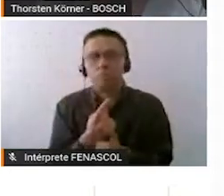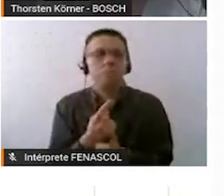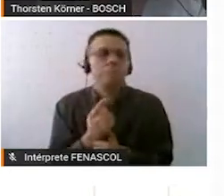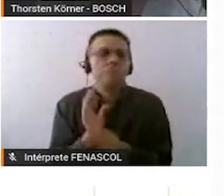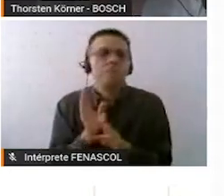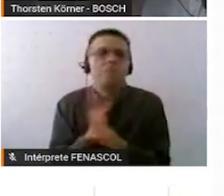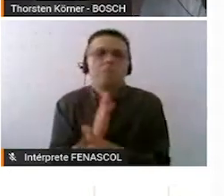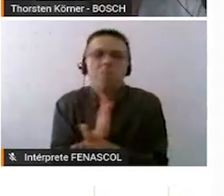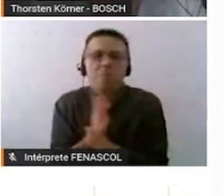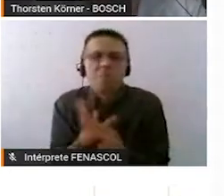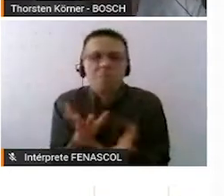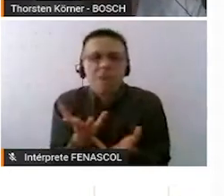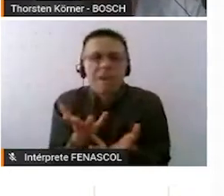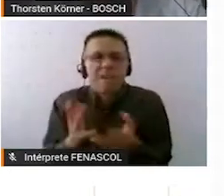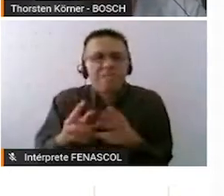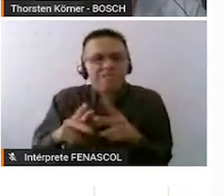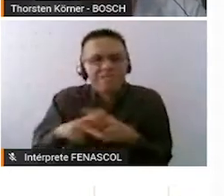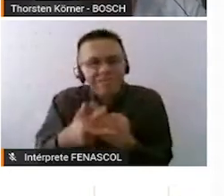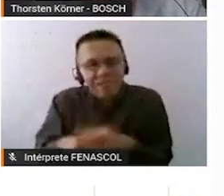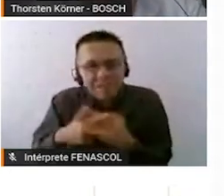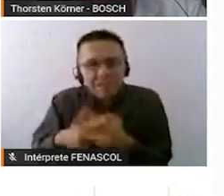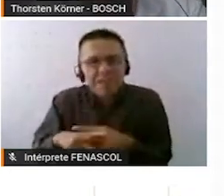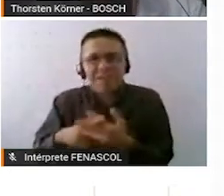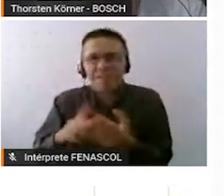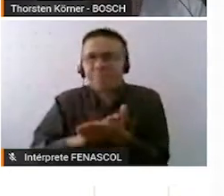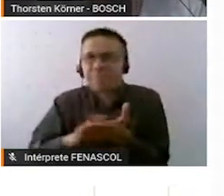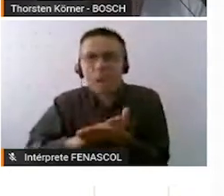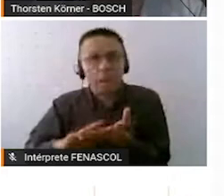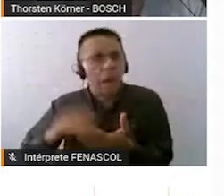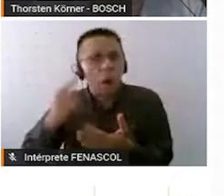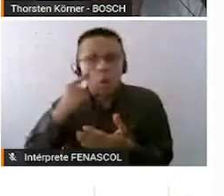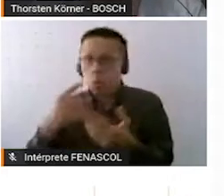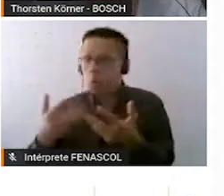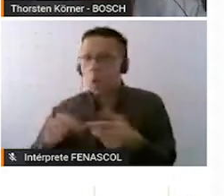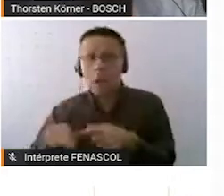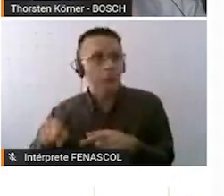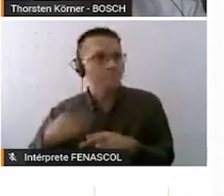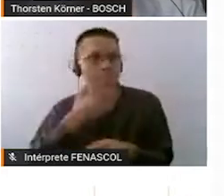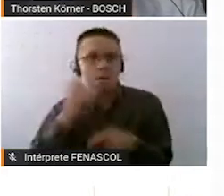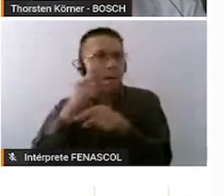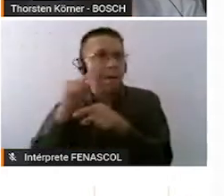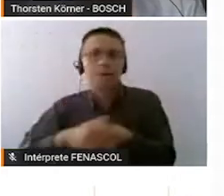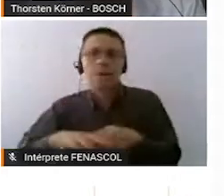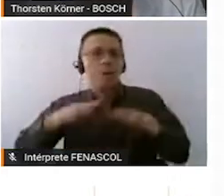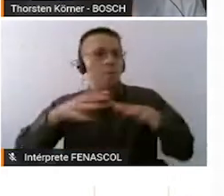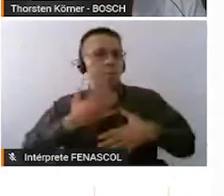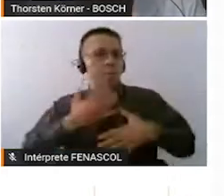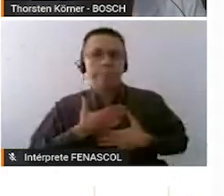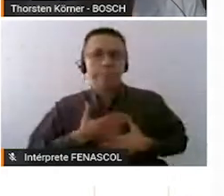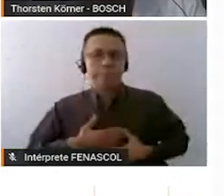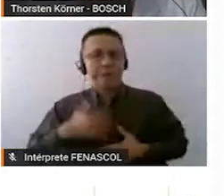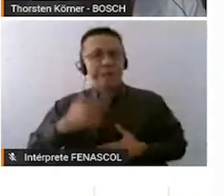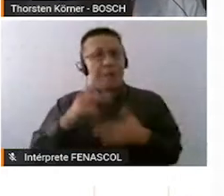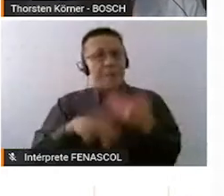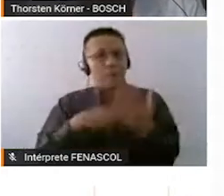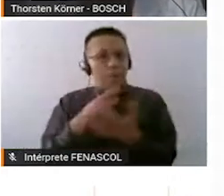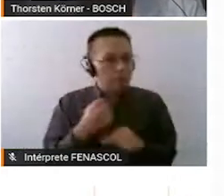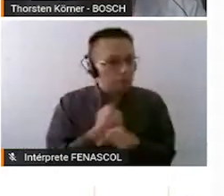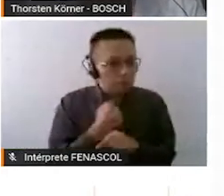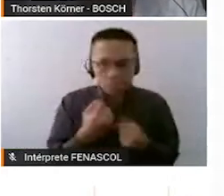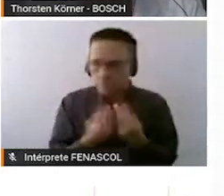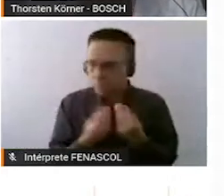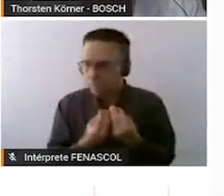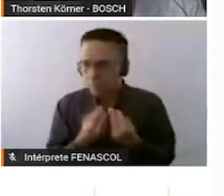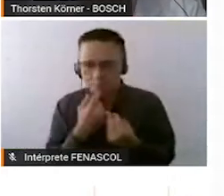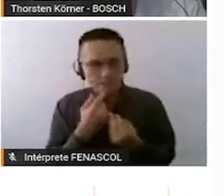tenemos herramientas, y la persona o el grupo de personas que va a trabajar el proyecto va a tener que decidir cómo